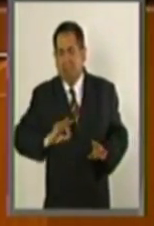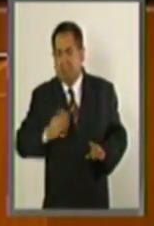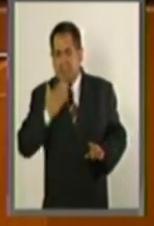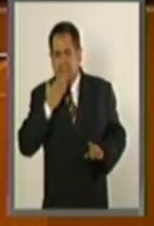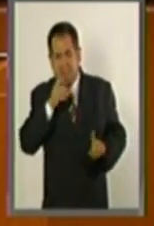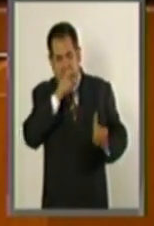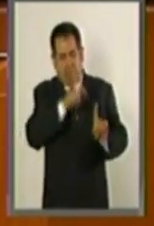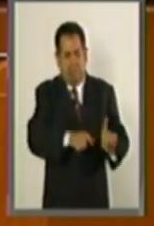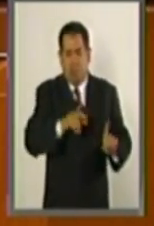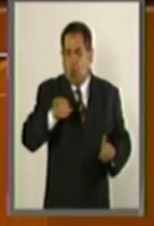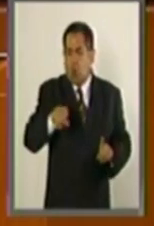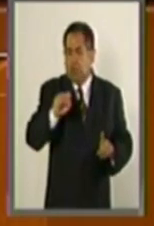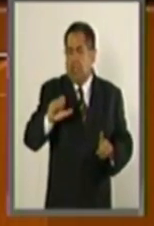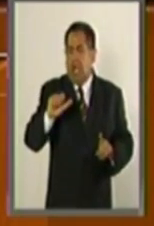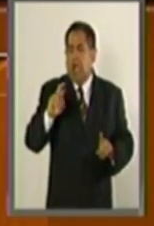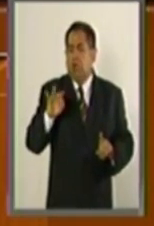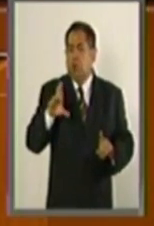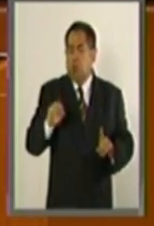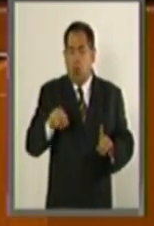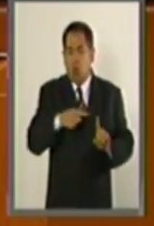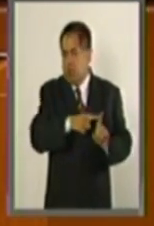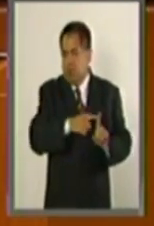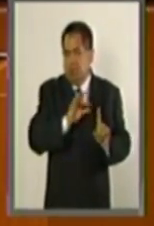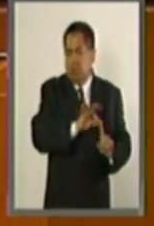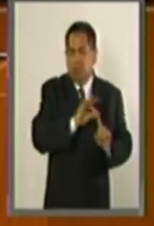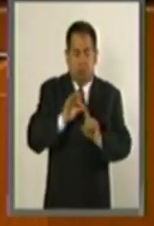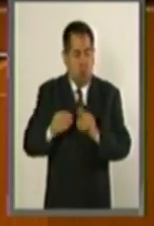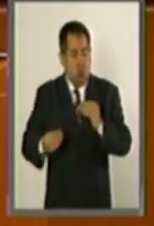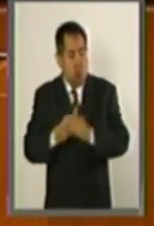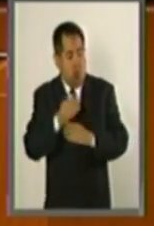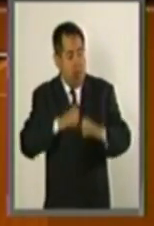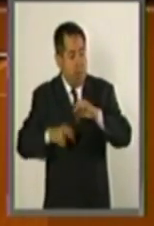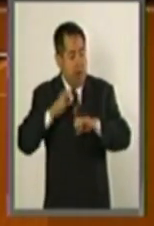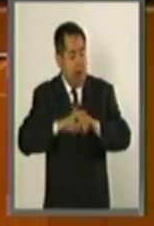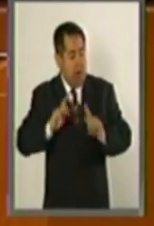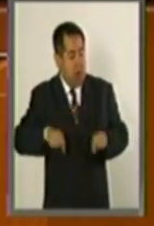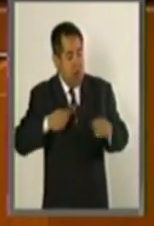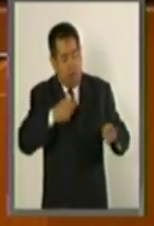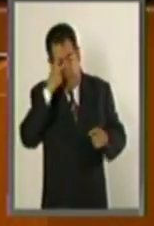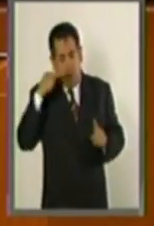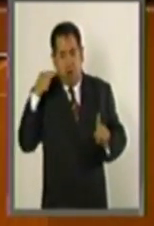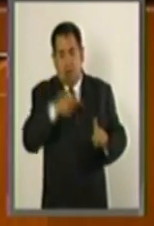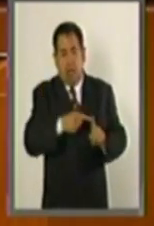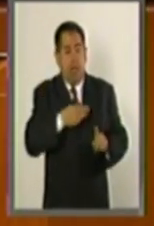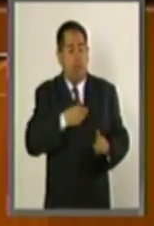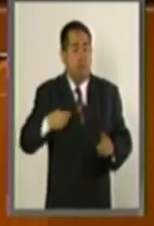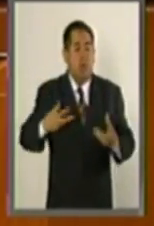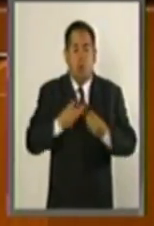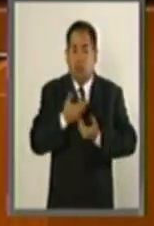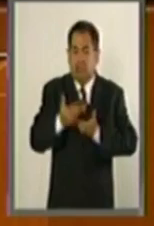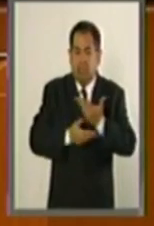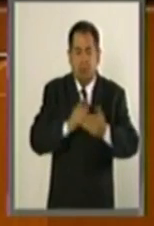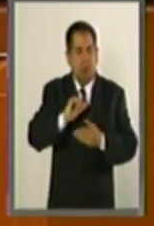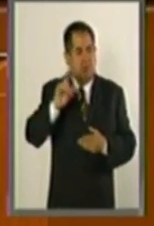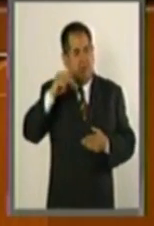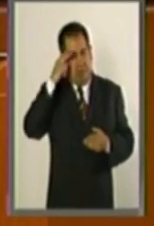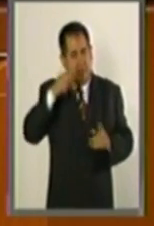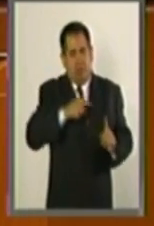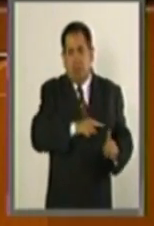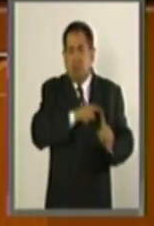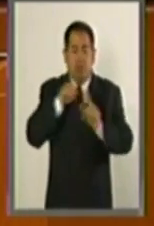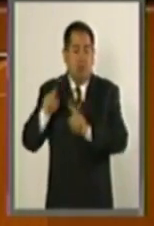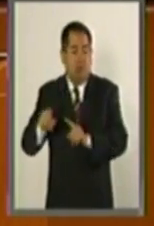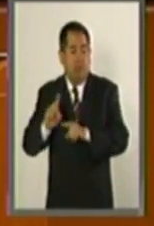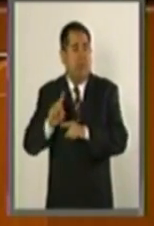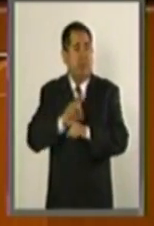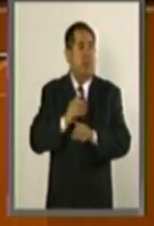José Arturo Trejo Nava como nuevo embajador de México en Rumania, miembro del Servicio Exterior mexicano, que desde